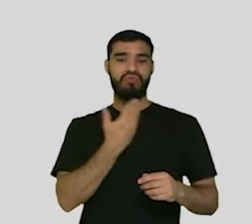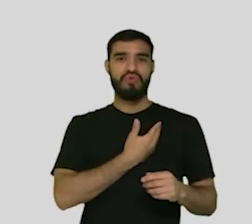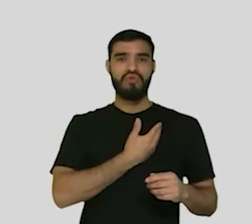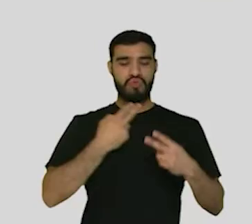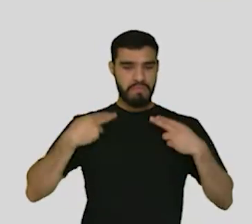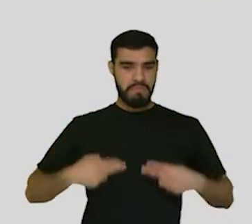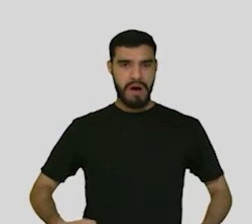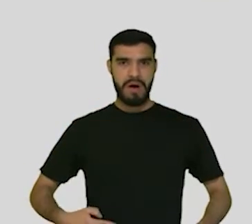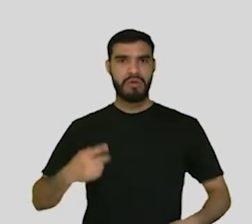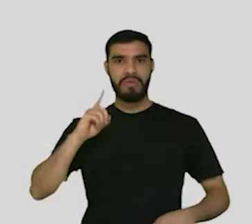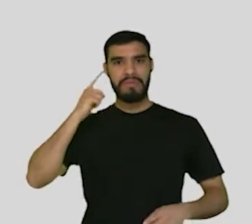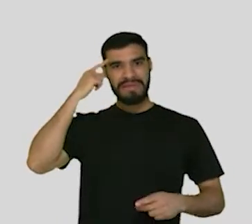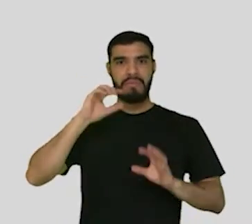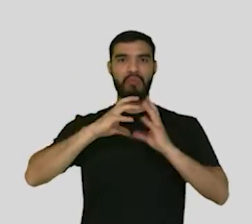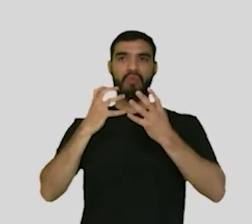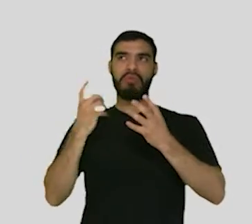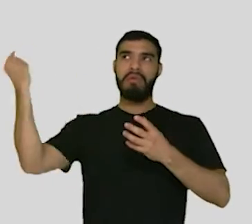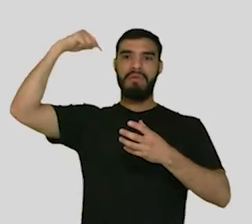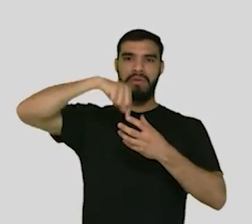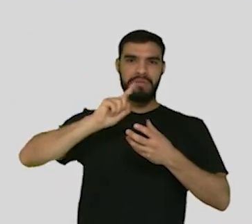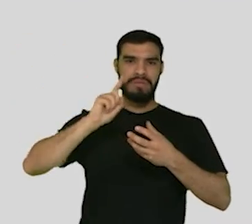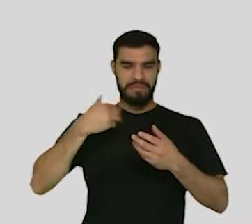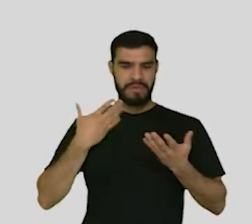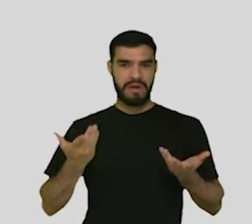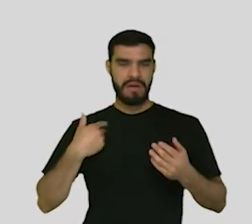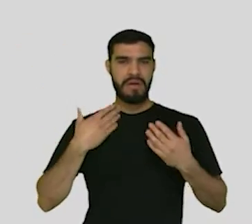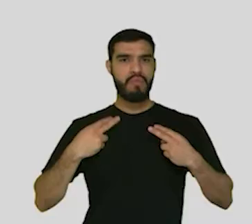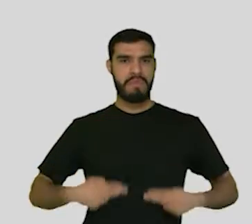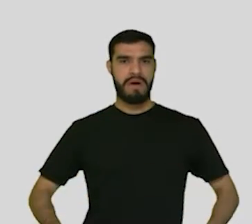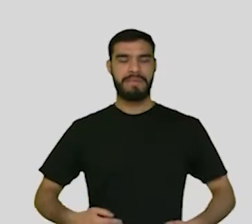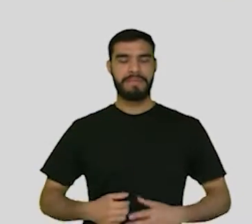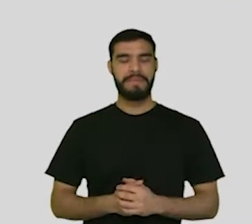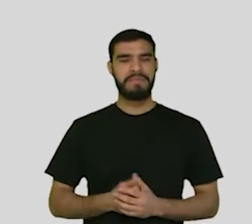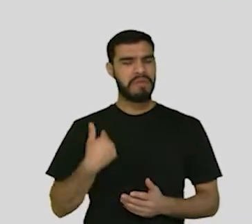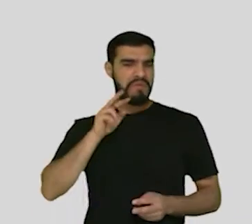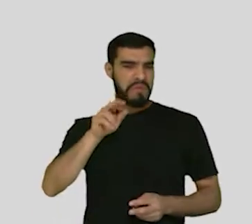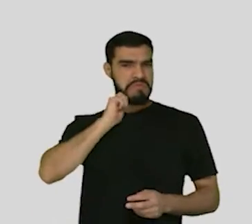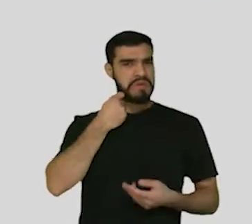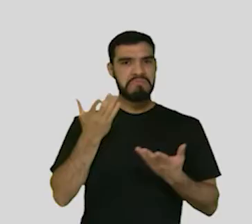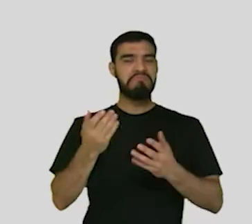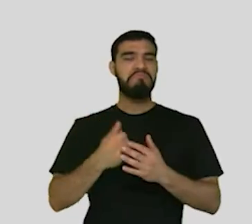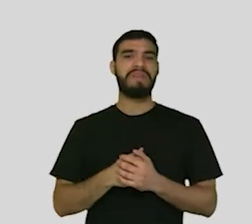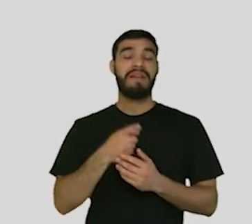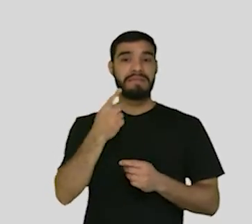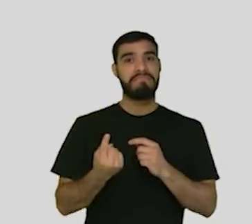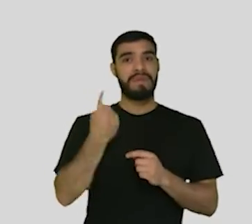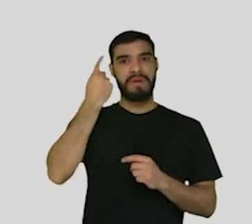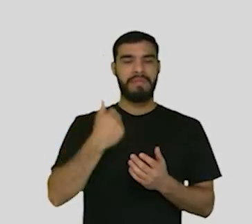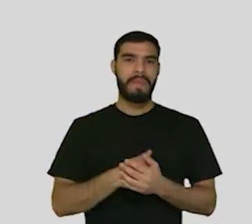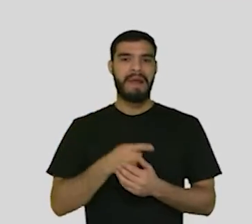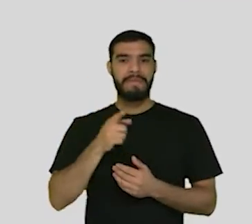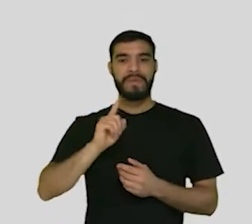ahí extraterrestre, jeiba. Hace ver un guana opeba, daja eiba, pete en marcha